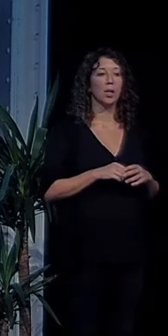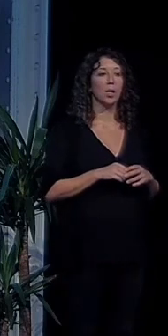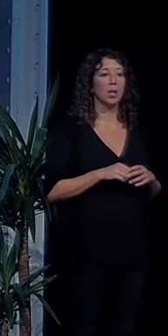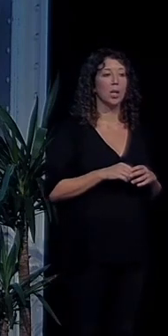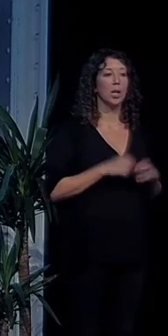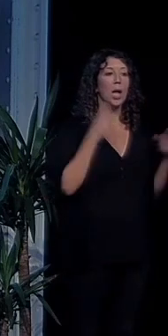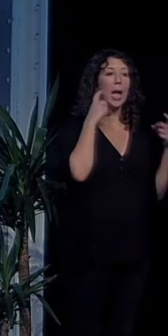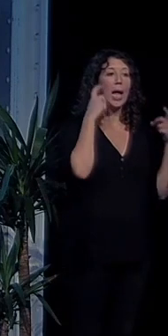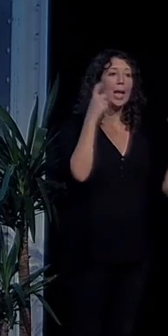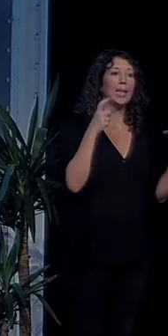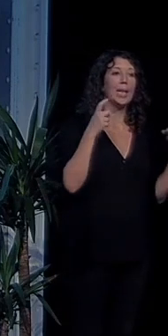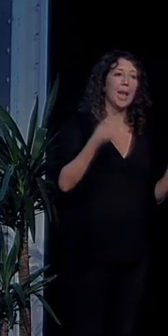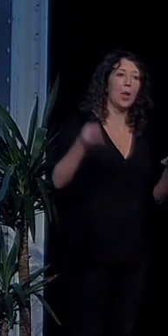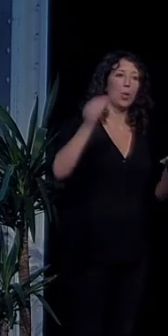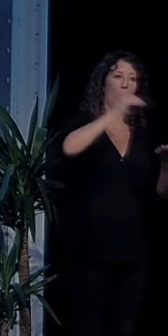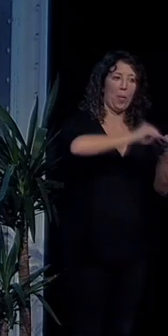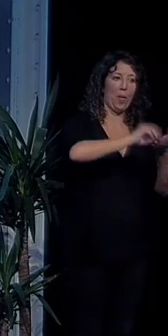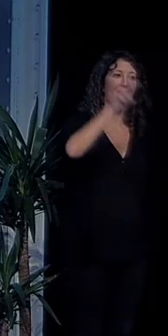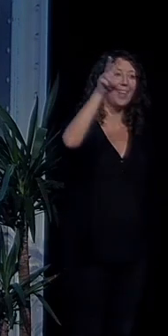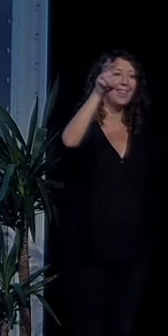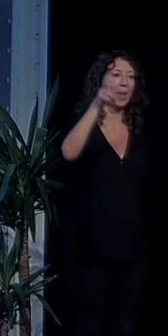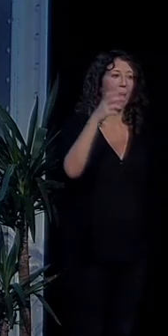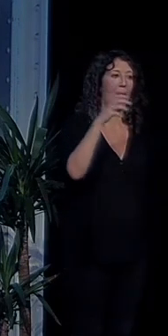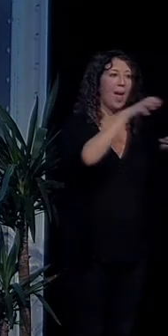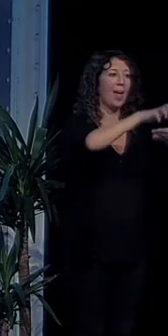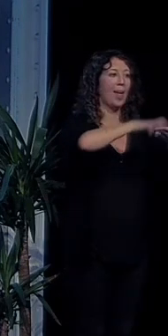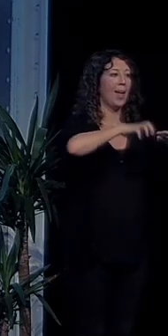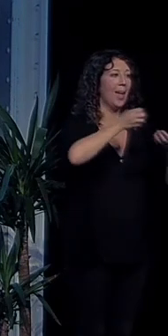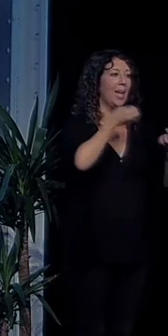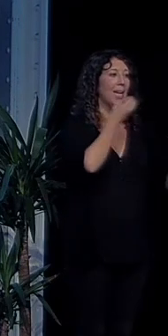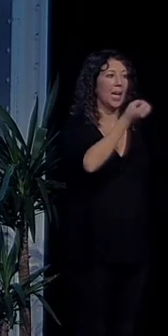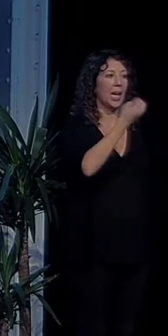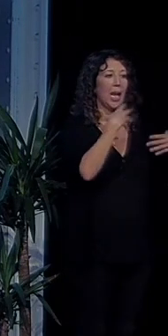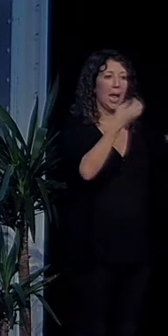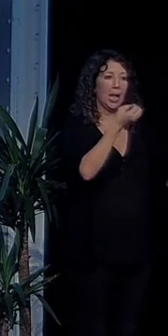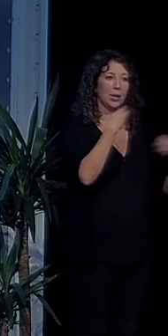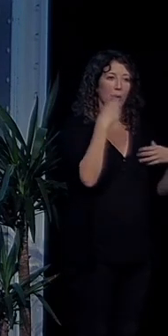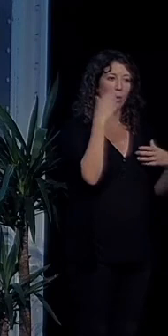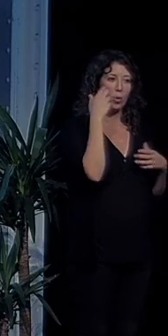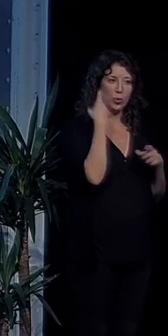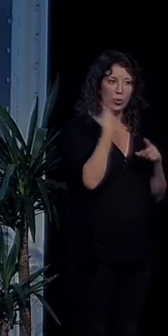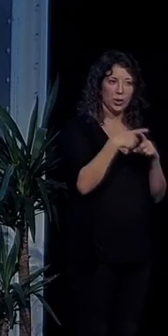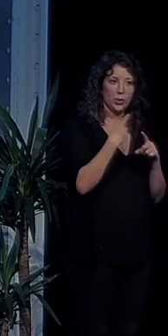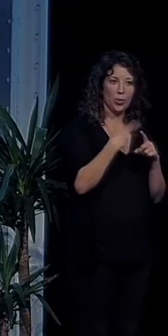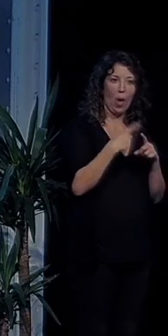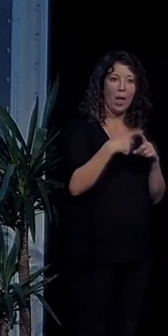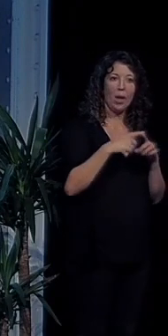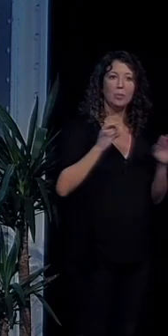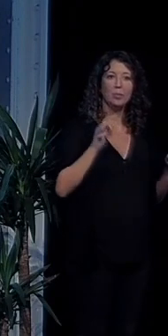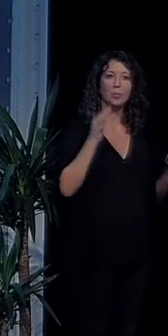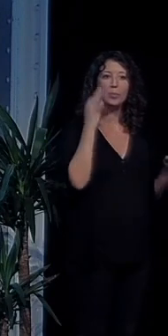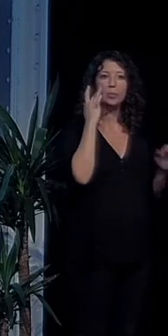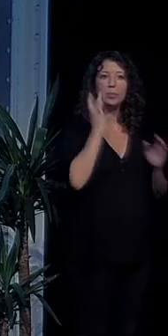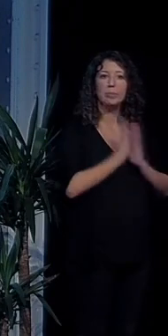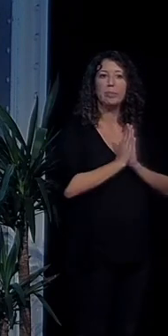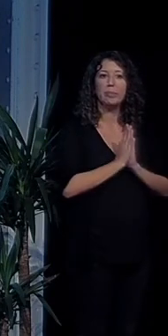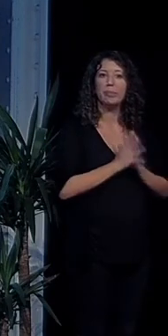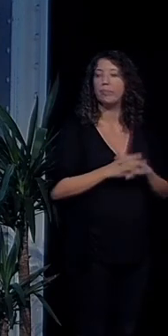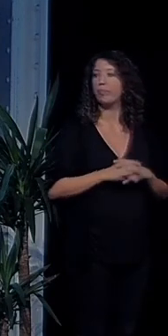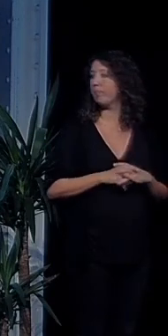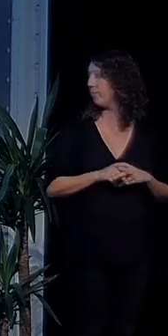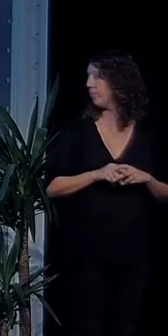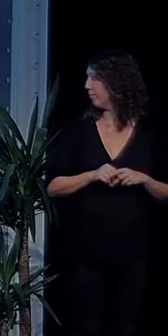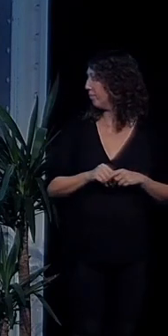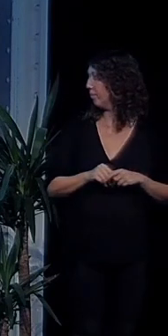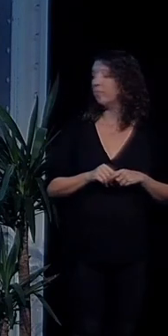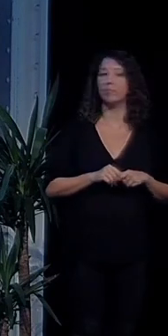tema del relato sexual, que ¿quién? Creo que és el que nos concierne es la ahora. Carme, esta d'aquí. Relato hola. Sexual. Ah, hola.